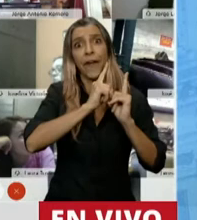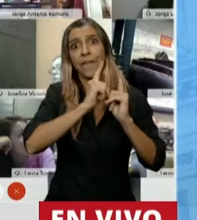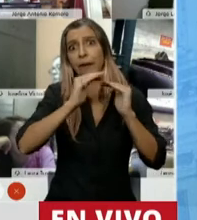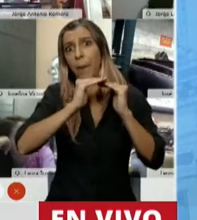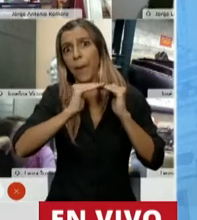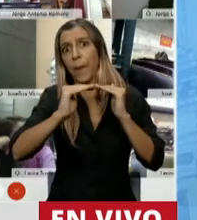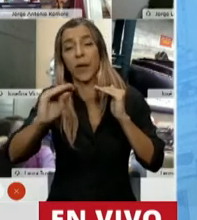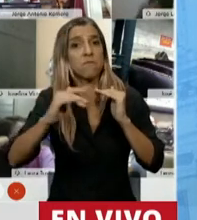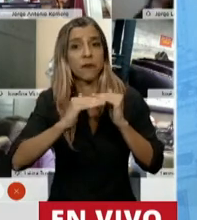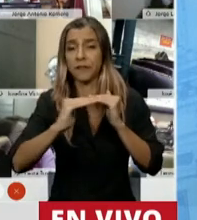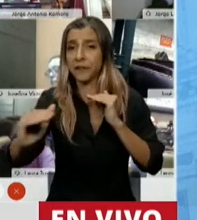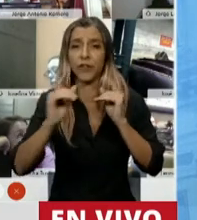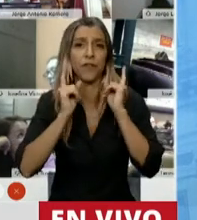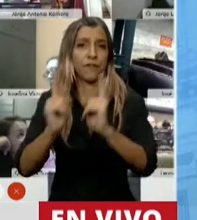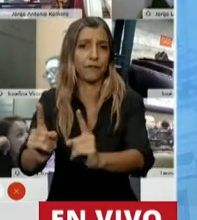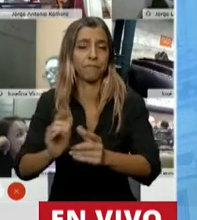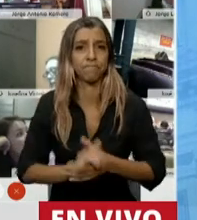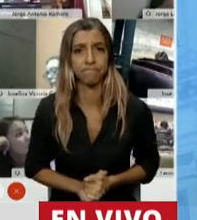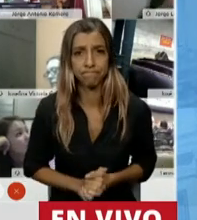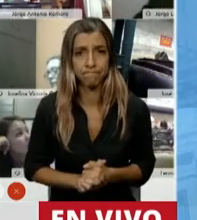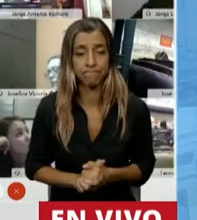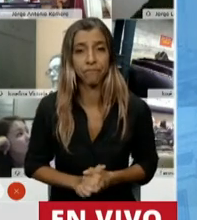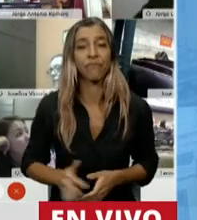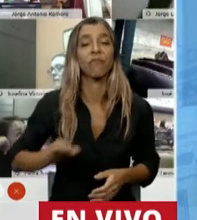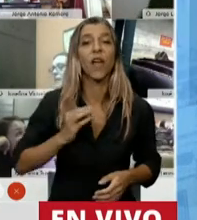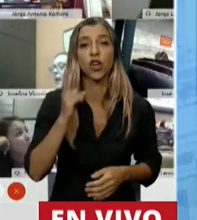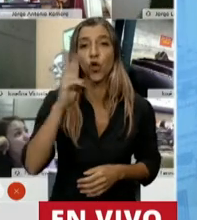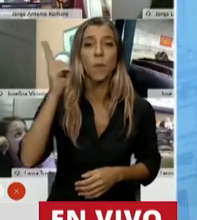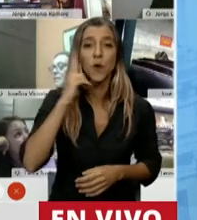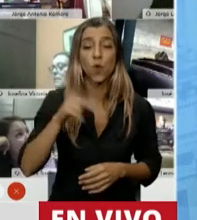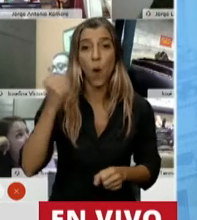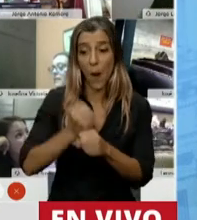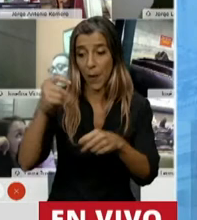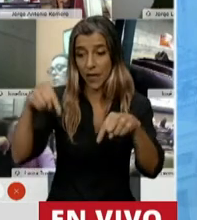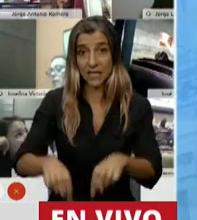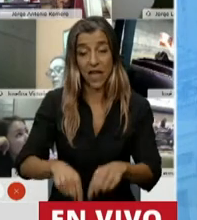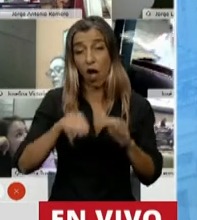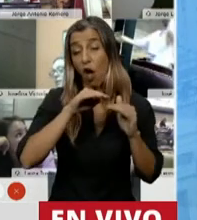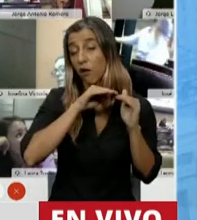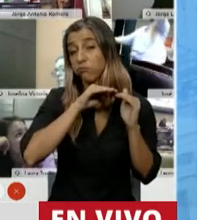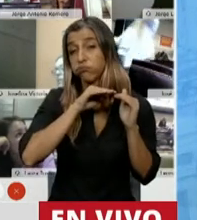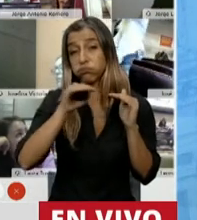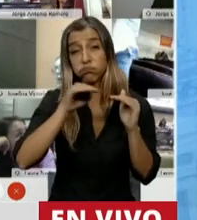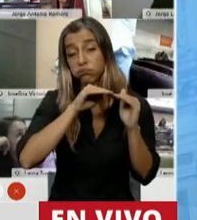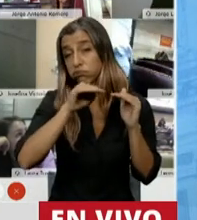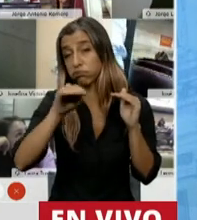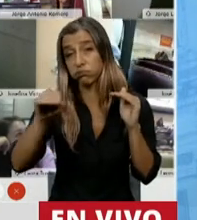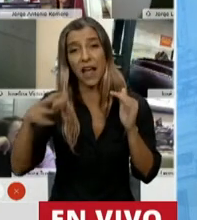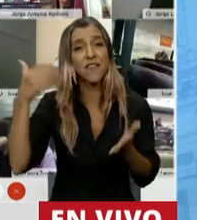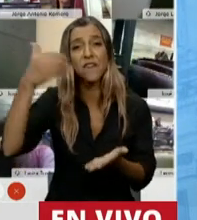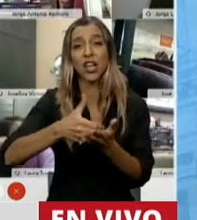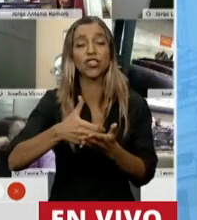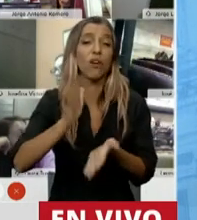revertir. Desde el 2009 hasta la fecha venimos en una caída constante de la tasa de inversión